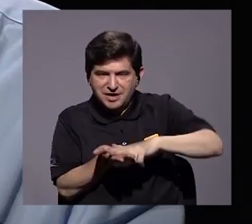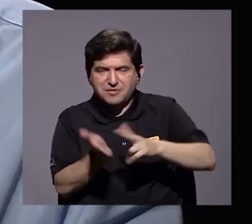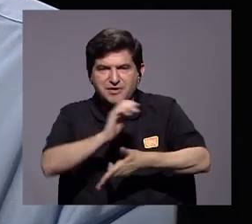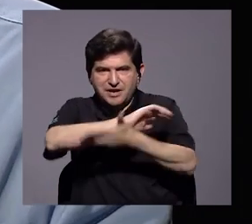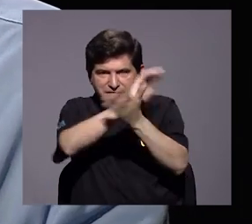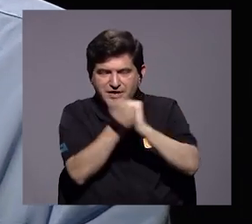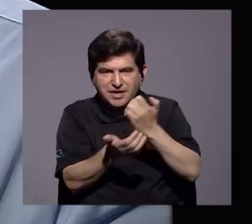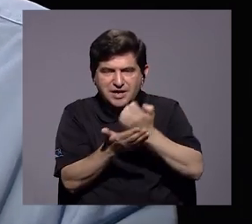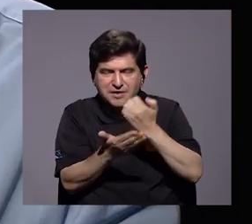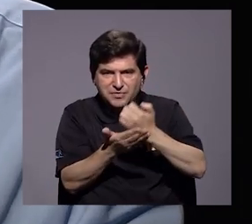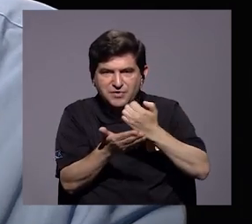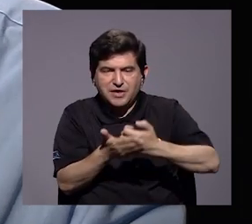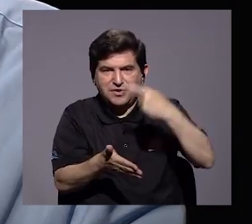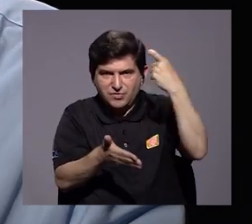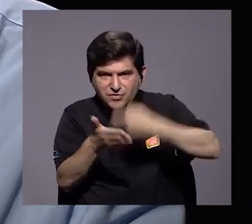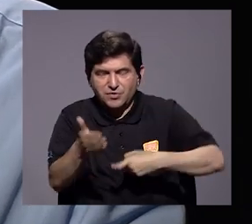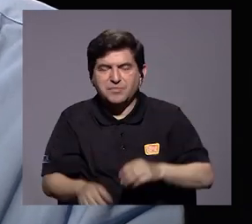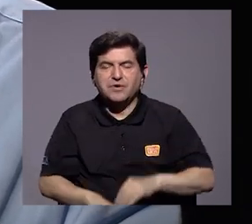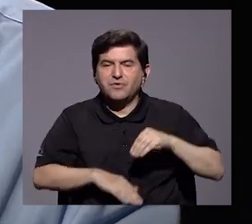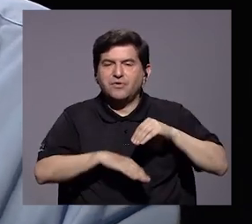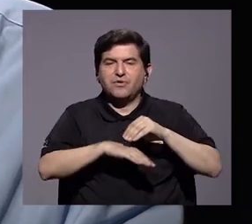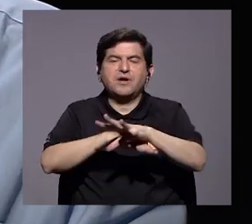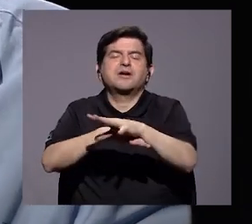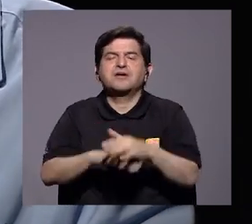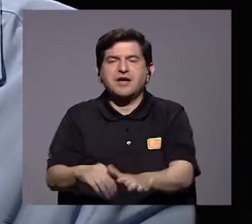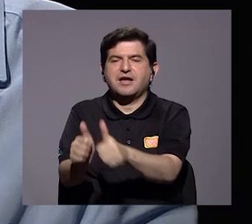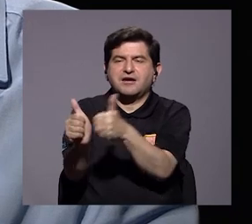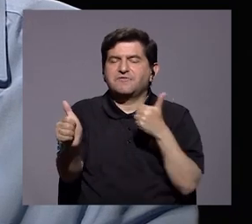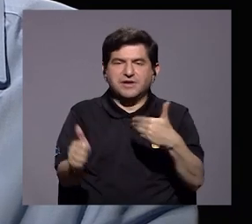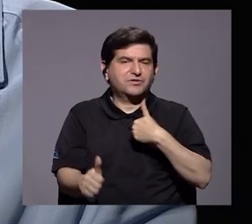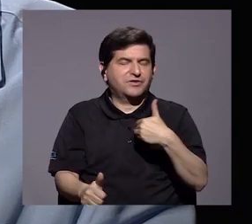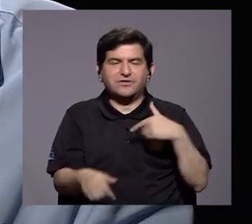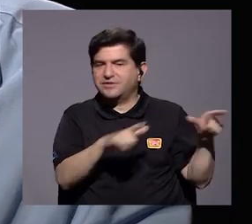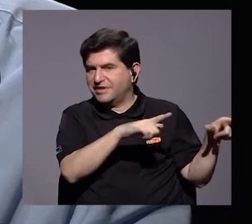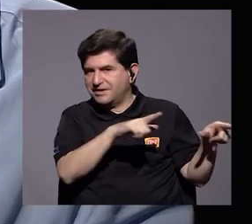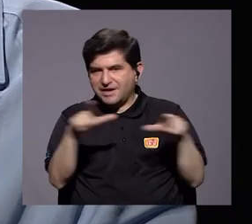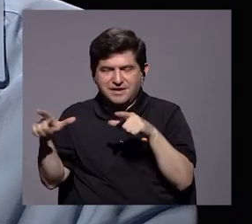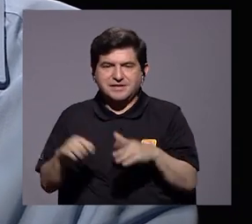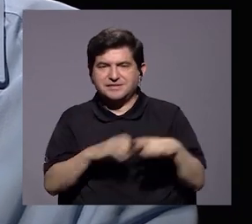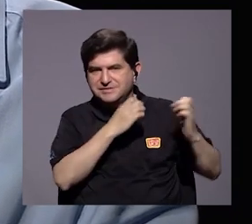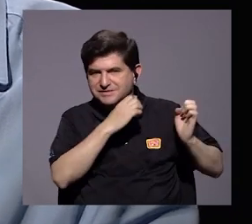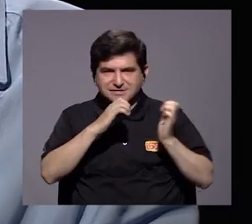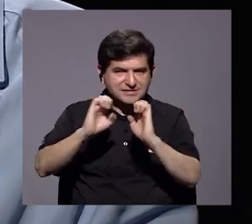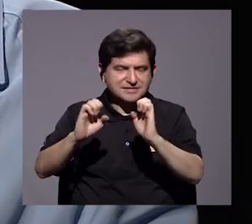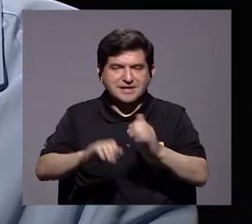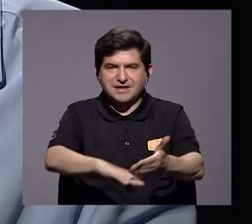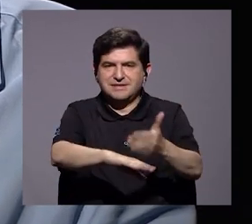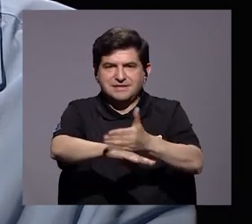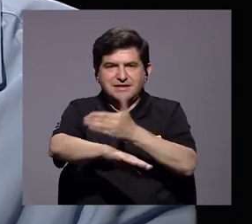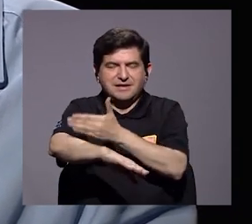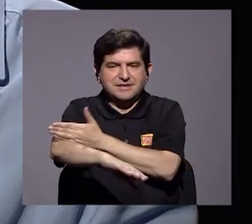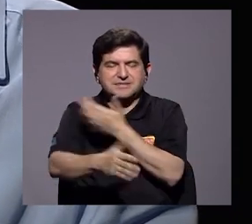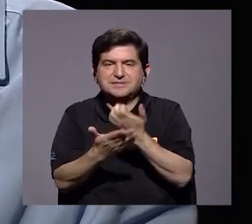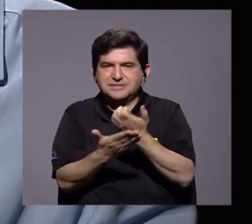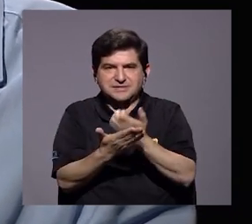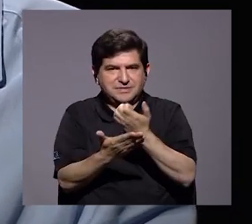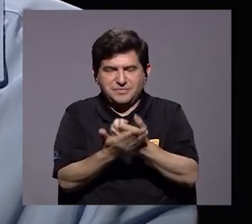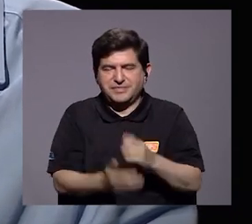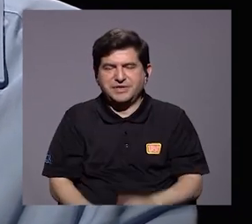fiscal siempre tiene un efecto recesivo porque no tenían lista una estrategia de crecimiento económico